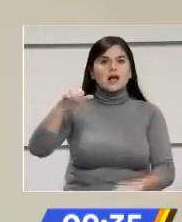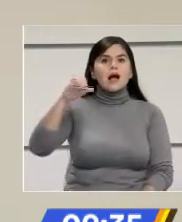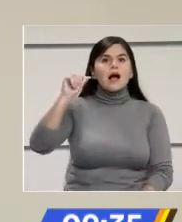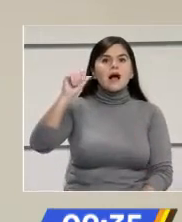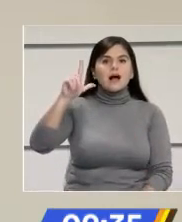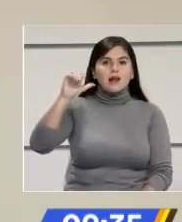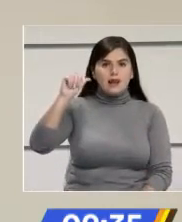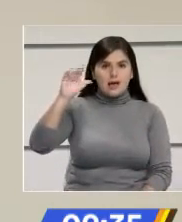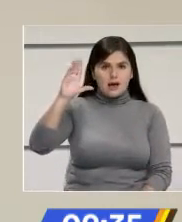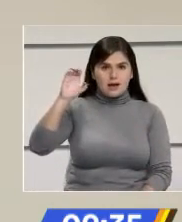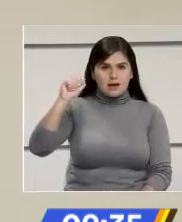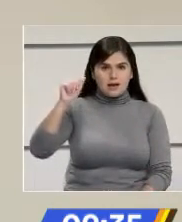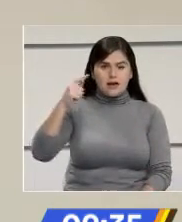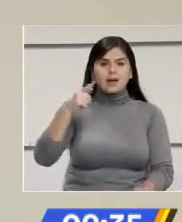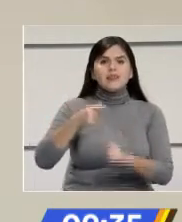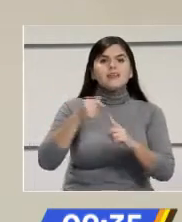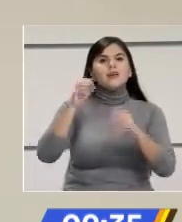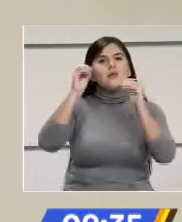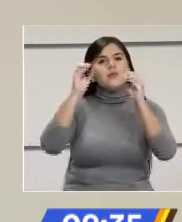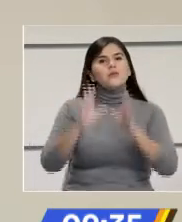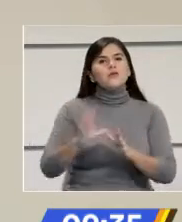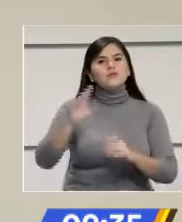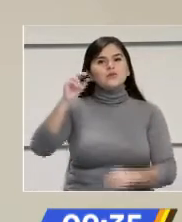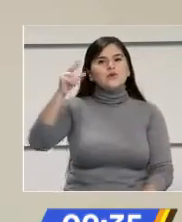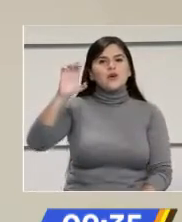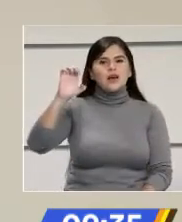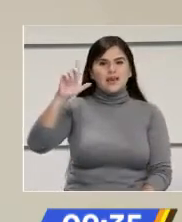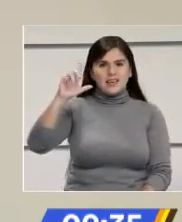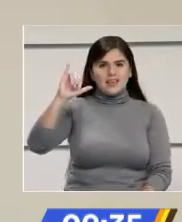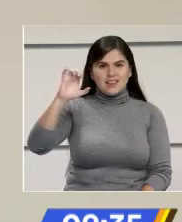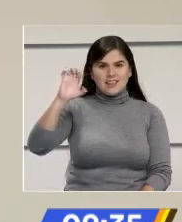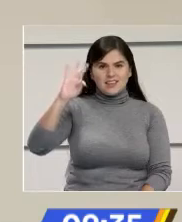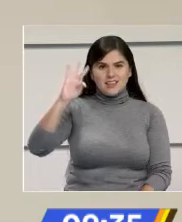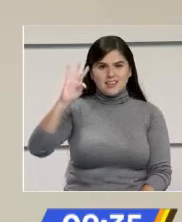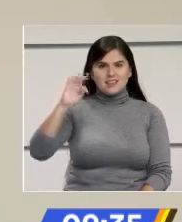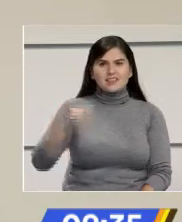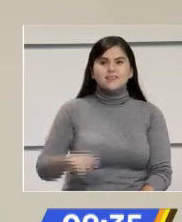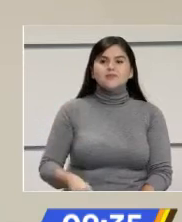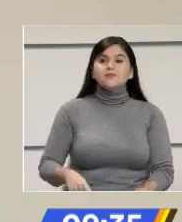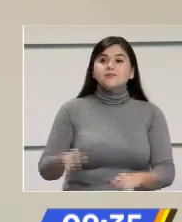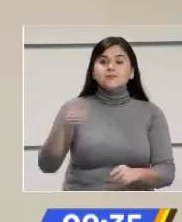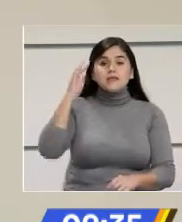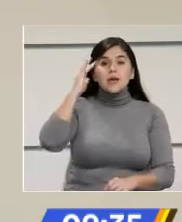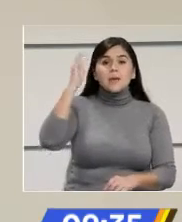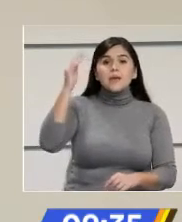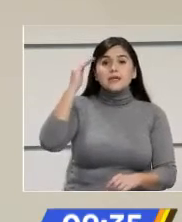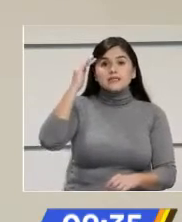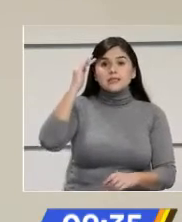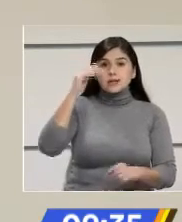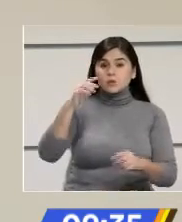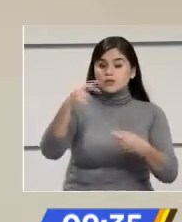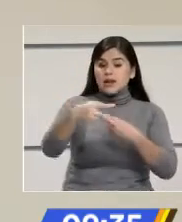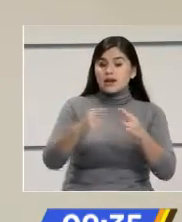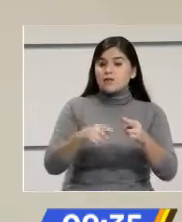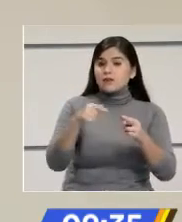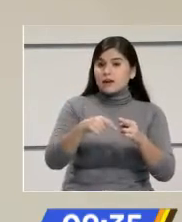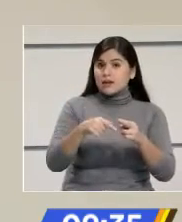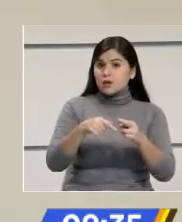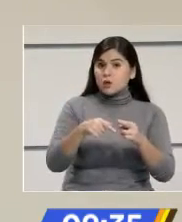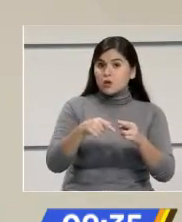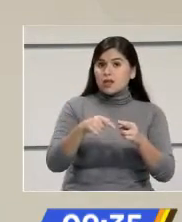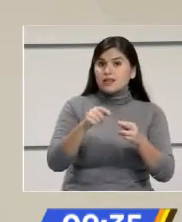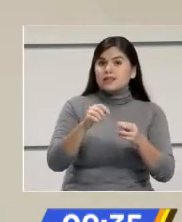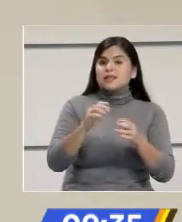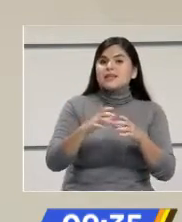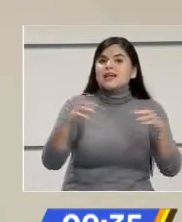maestra Eliet, que los quiere y los extraña mucho. Priscila Parrales también envía saludos hasta la dirección regional de